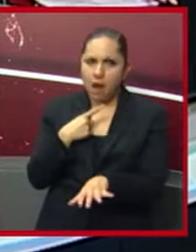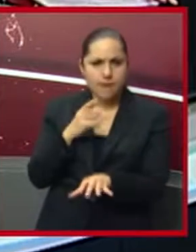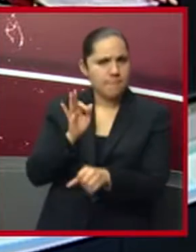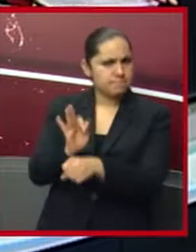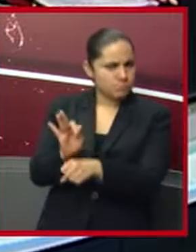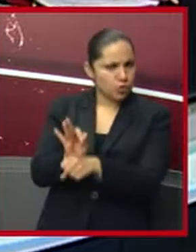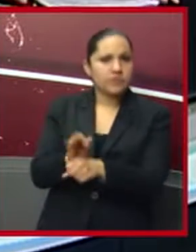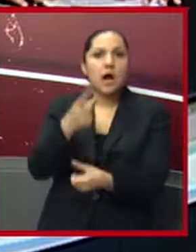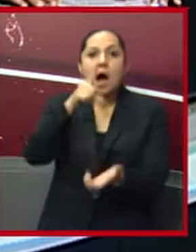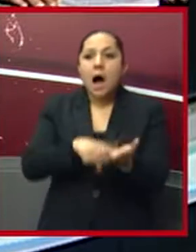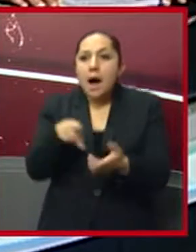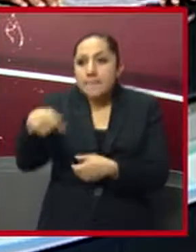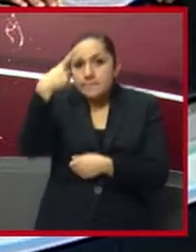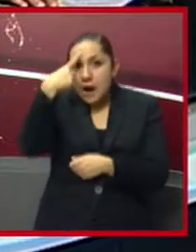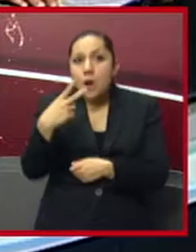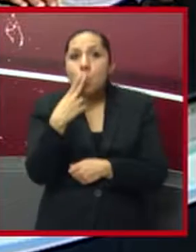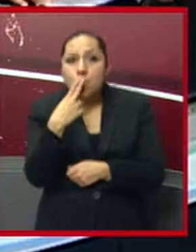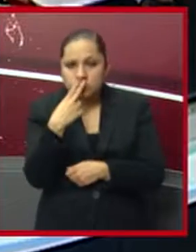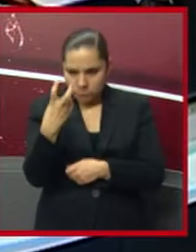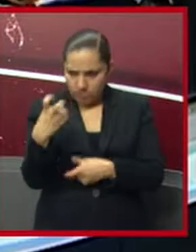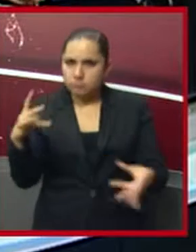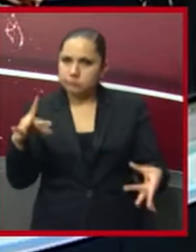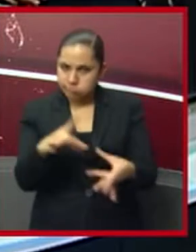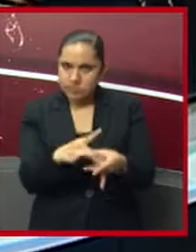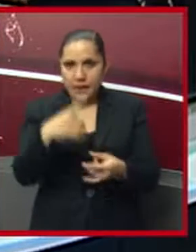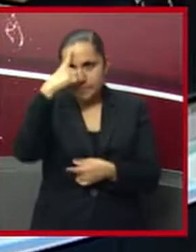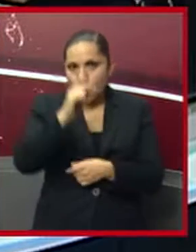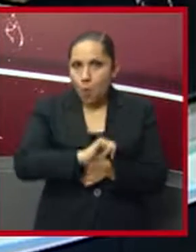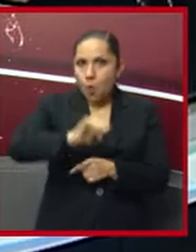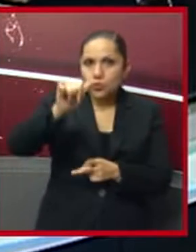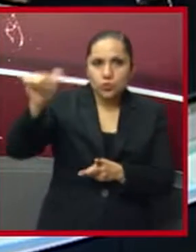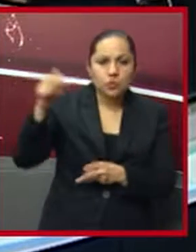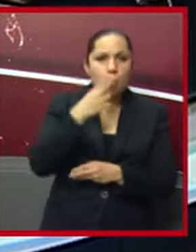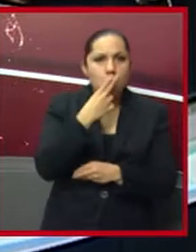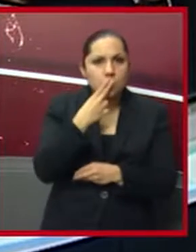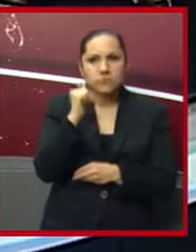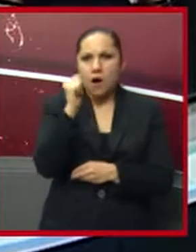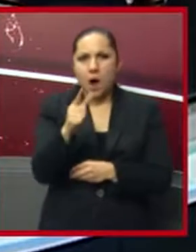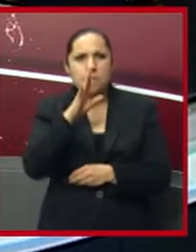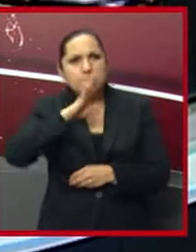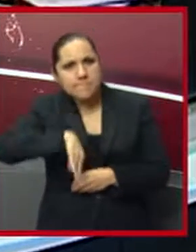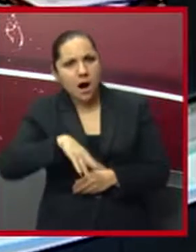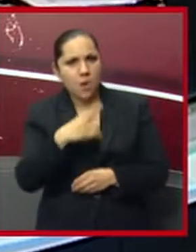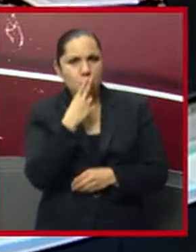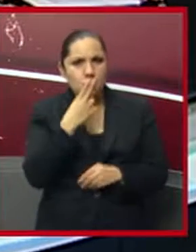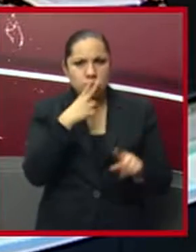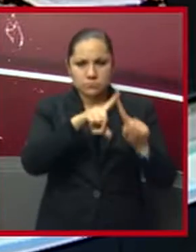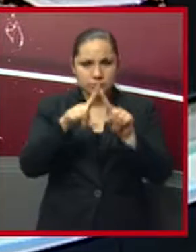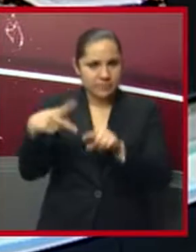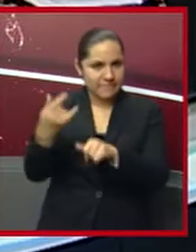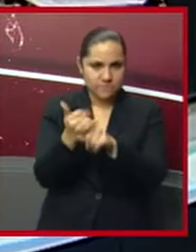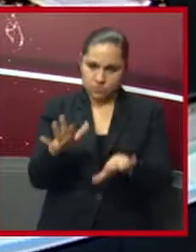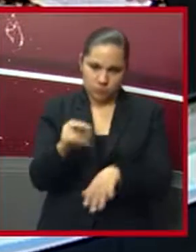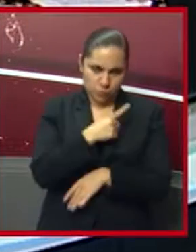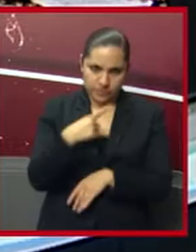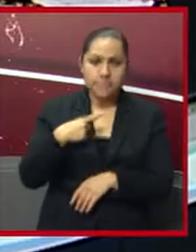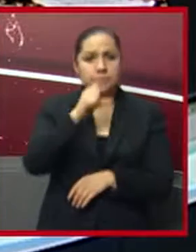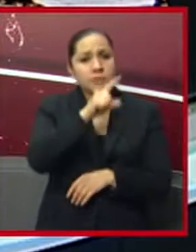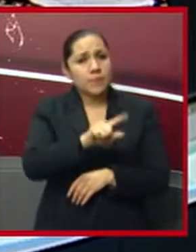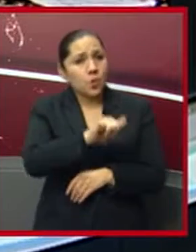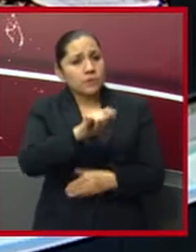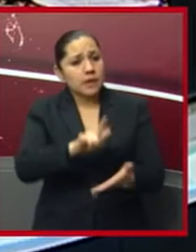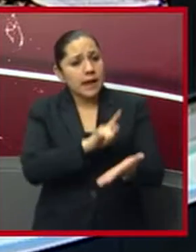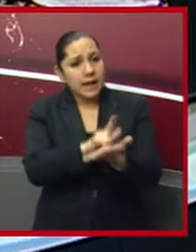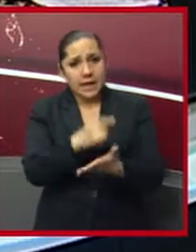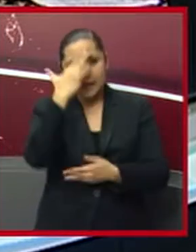no para un mal uso. Tenemos también como de avanzada una nueva Ley General de Asentamientos Humanos,